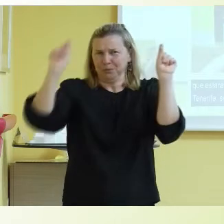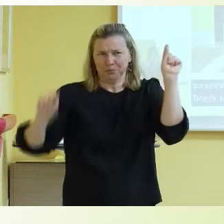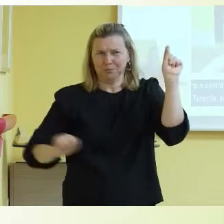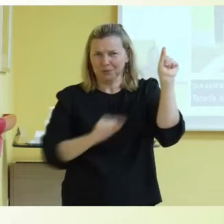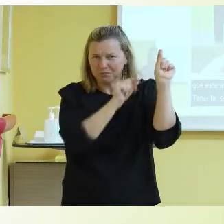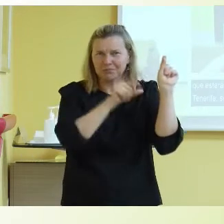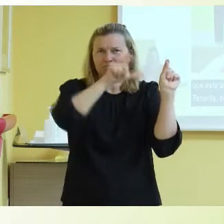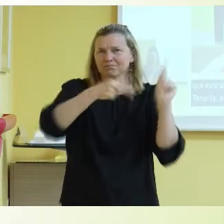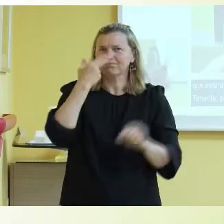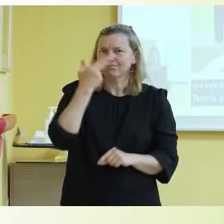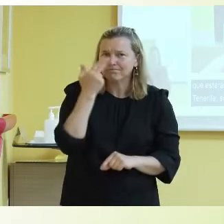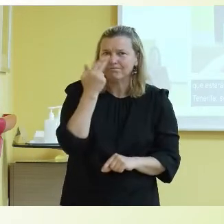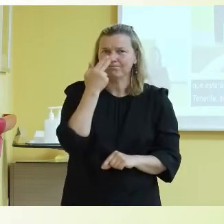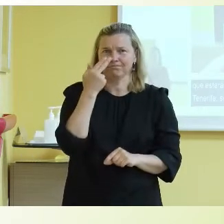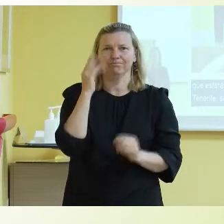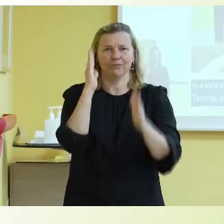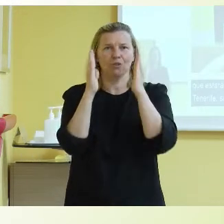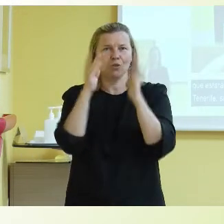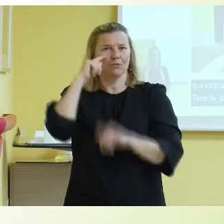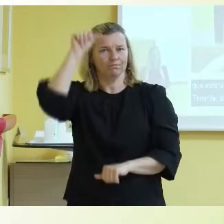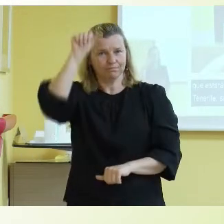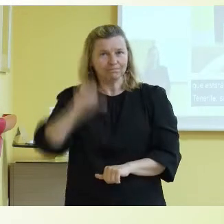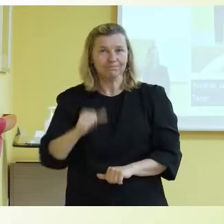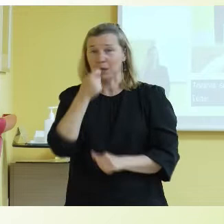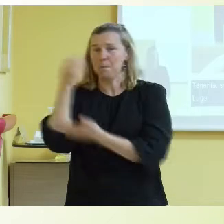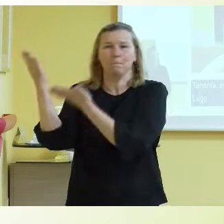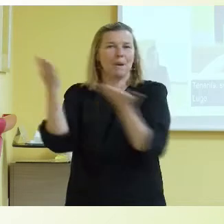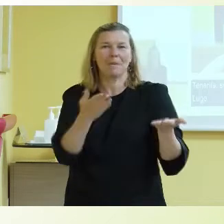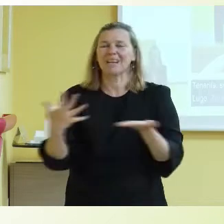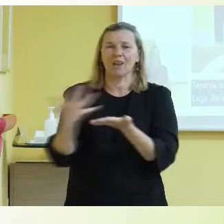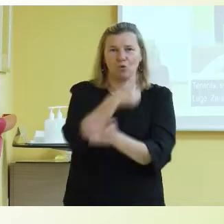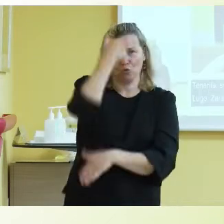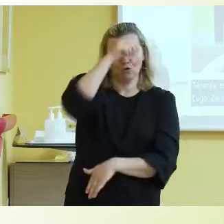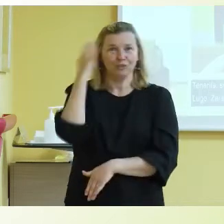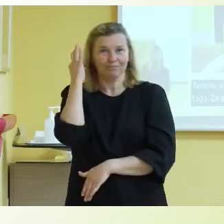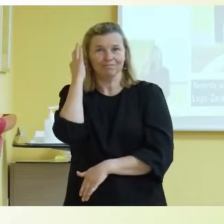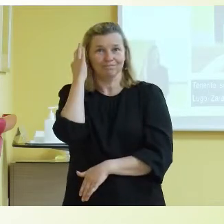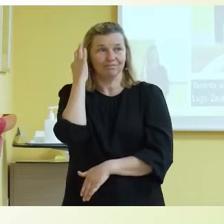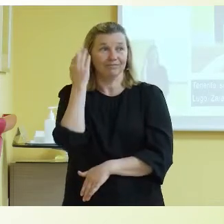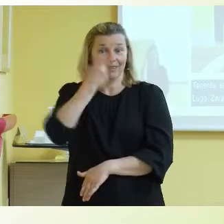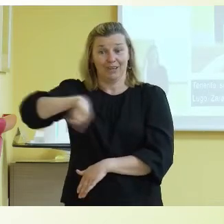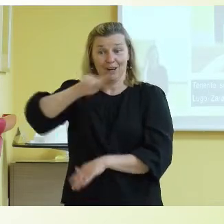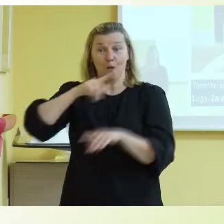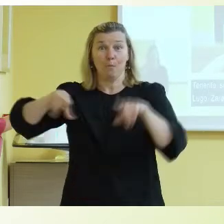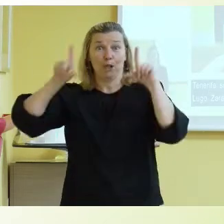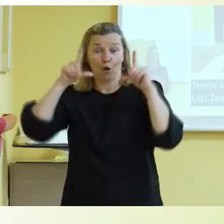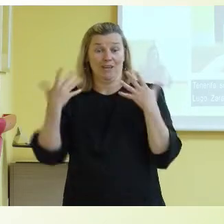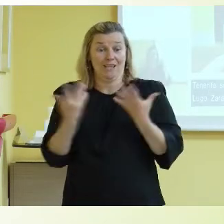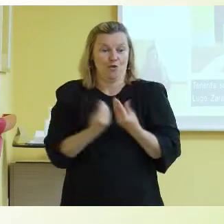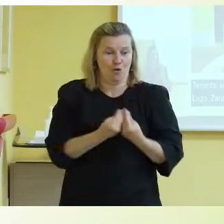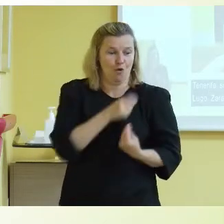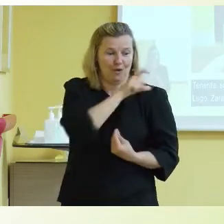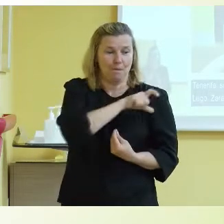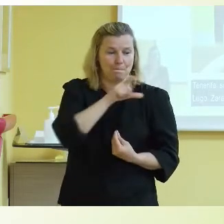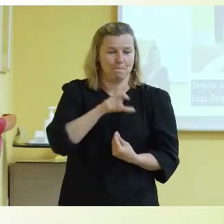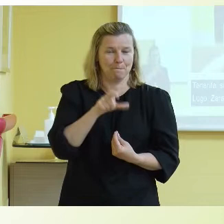que están interesadas en estas jornadas y, por tanto, dar la bienvenida a todos vosotros, que sois los verdaderos protagonistas, junto con las personas a las